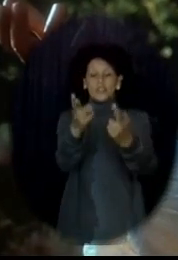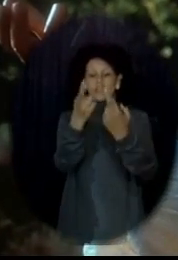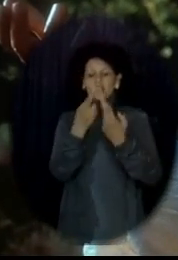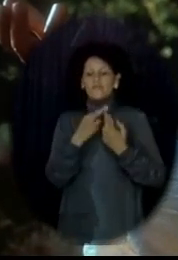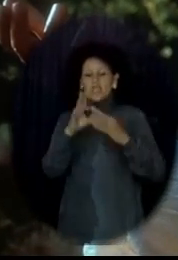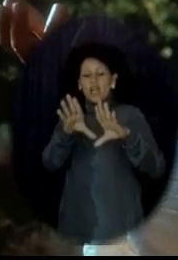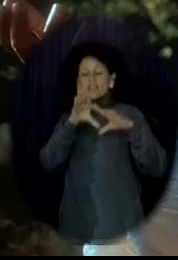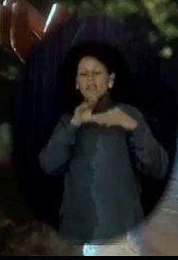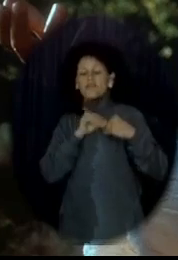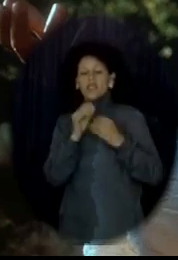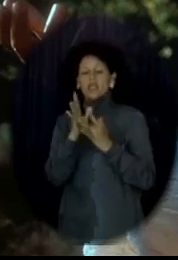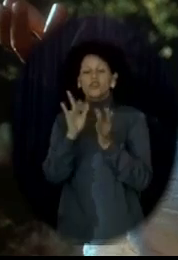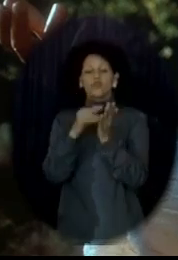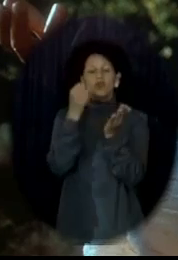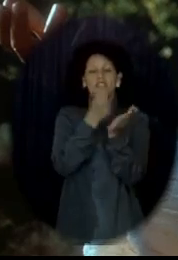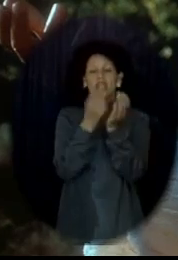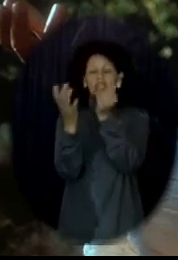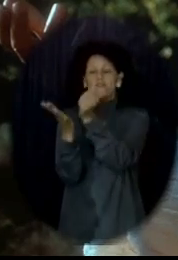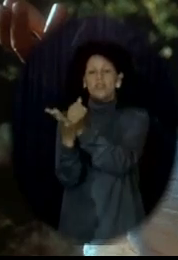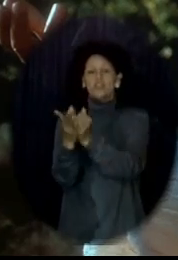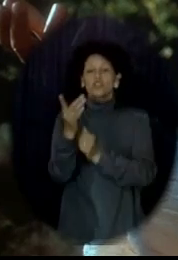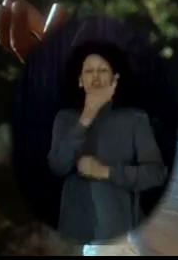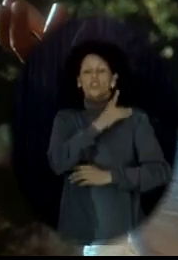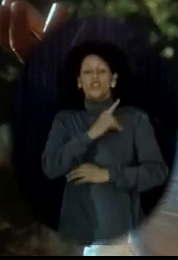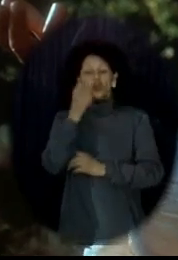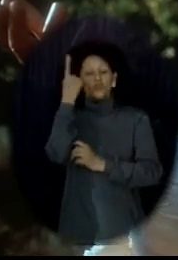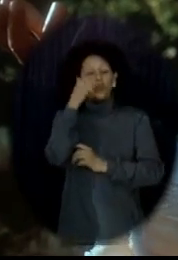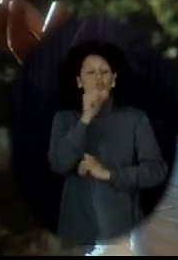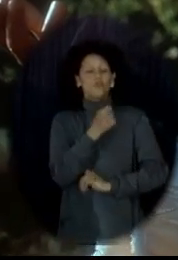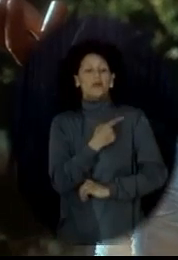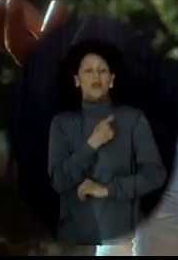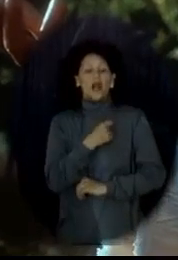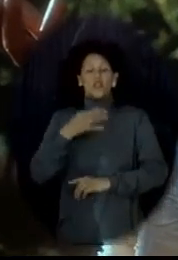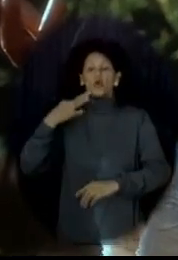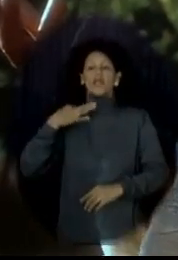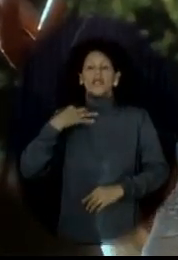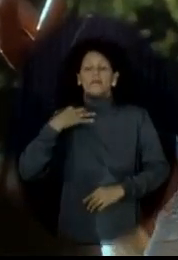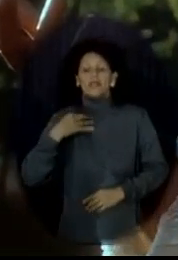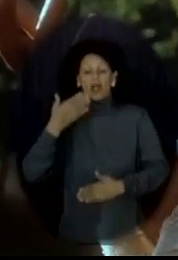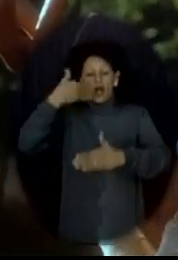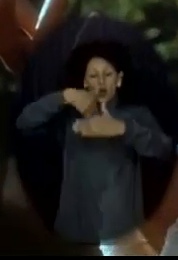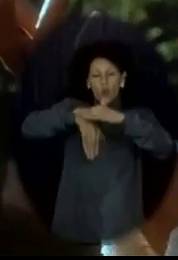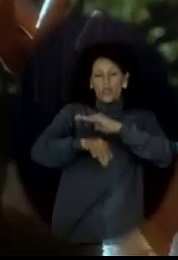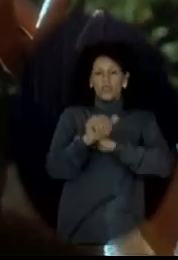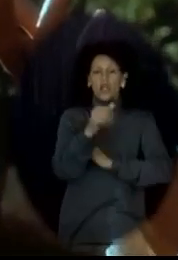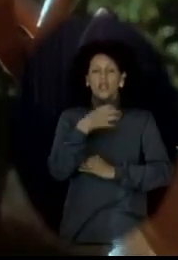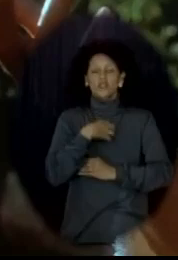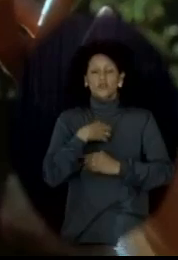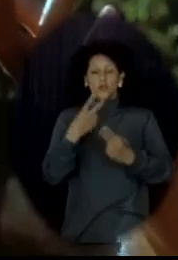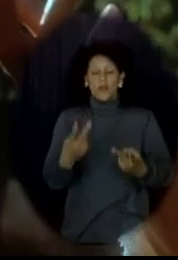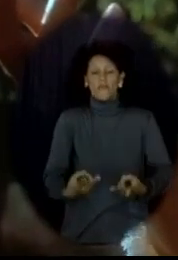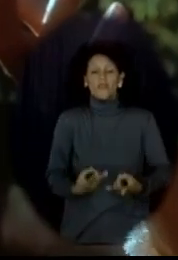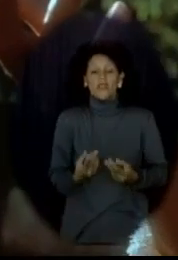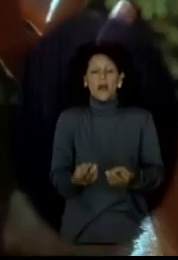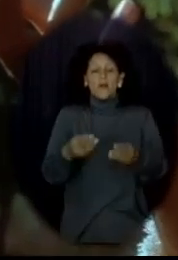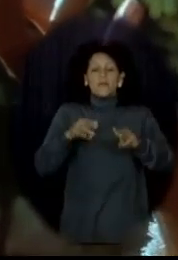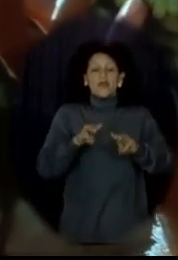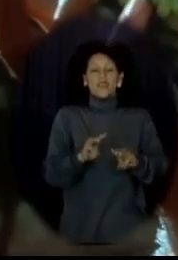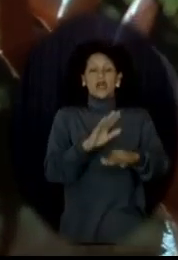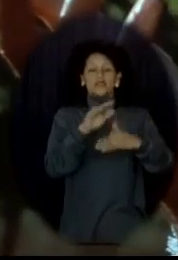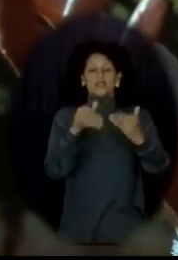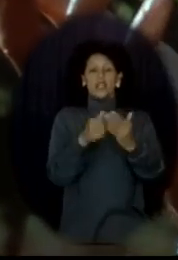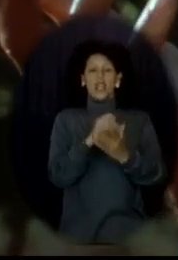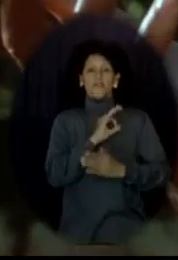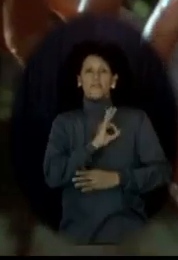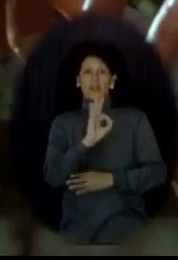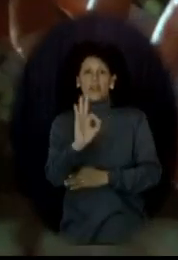el sacrificio de Dios por tus pecados e invitarlo a entrar a tu vida mediante la fe.